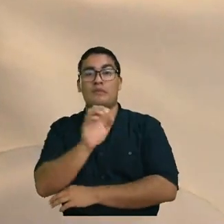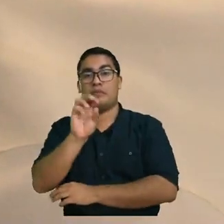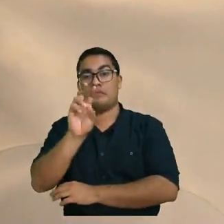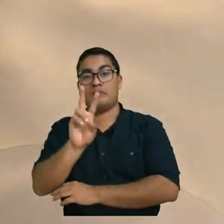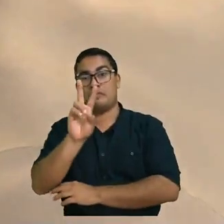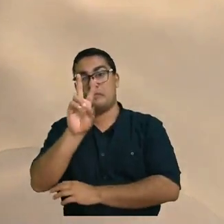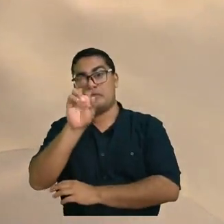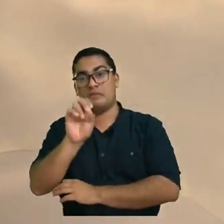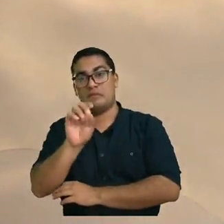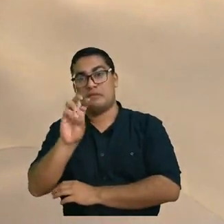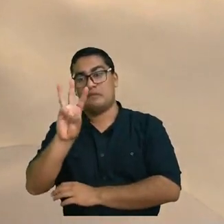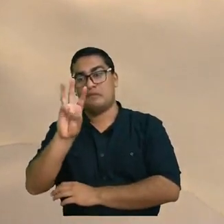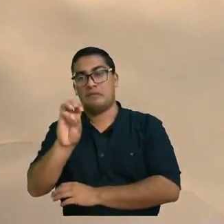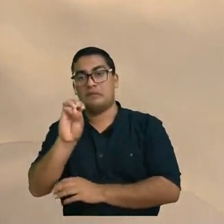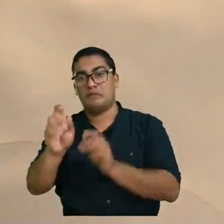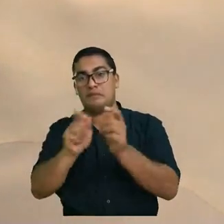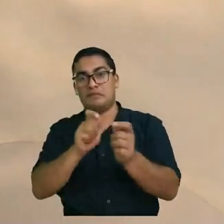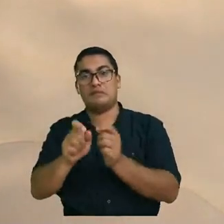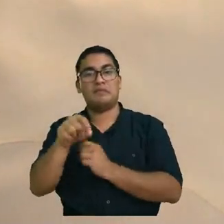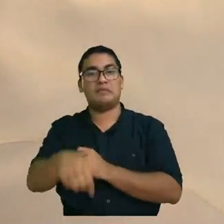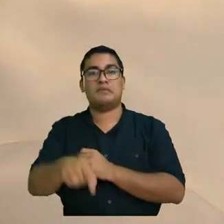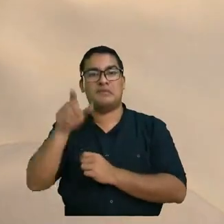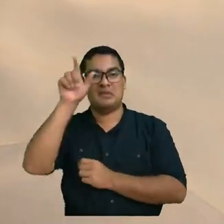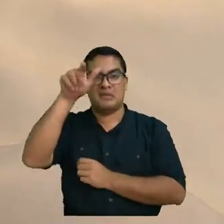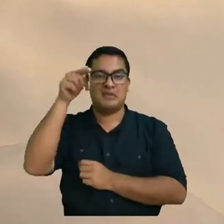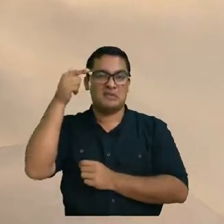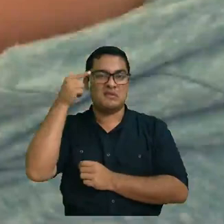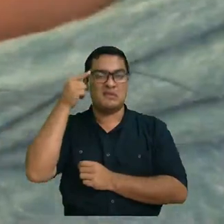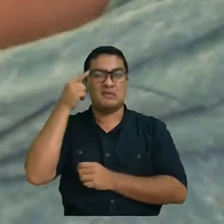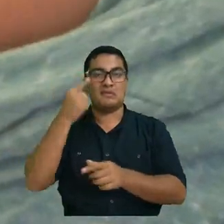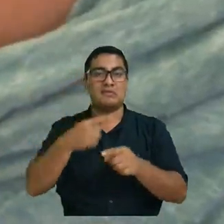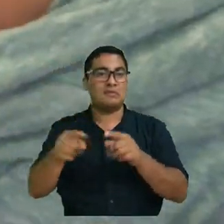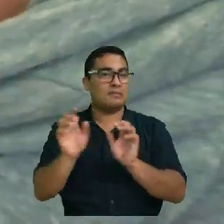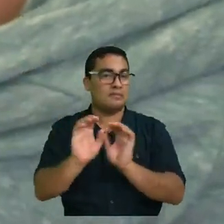vacuna, y nuestro gobierno pues las está dando de manera gratuita a la población.